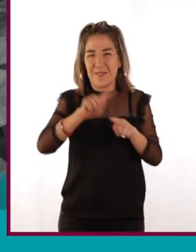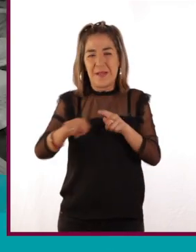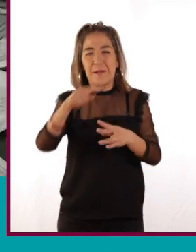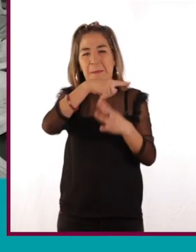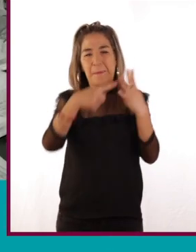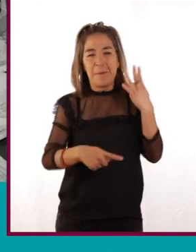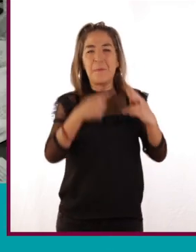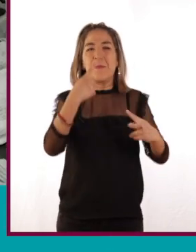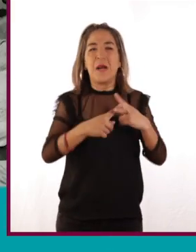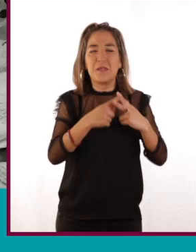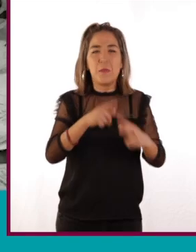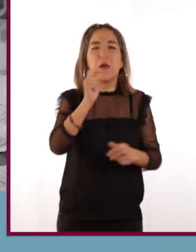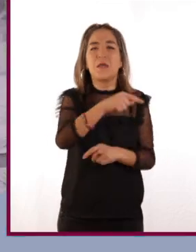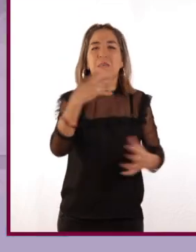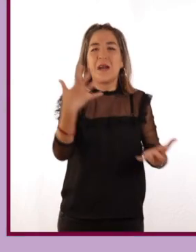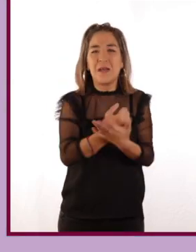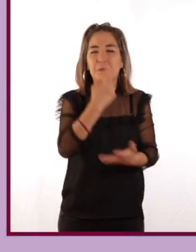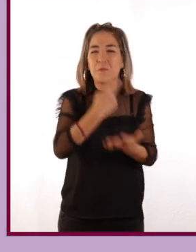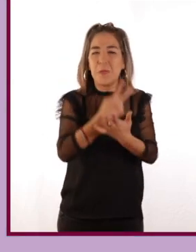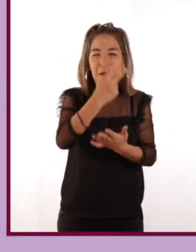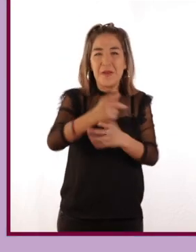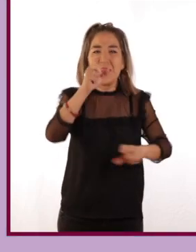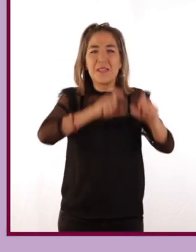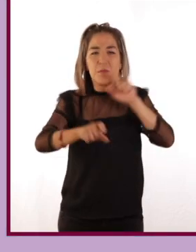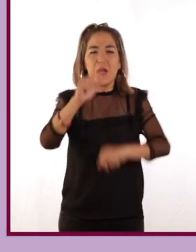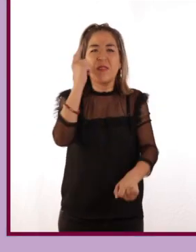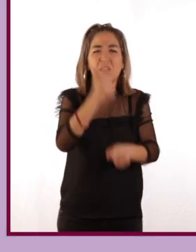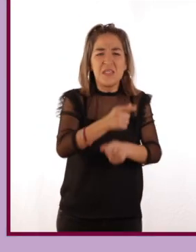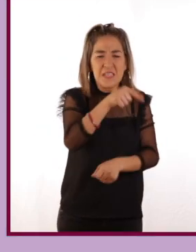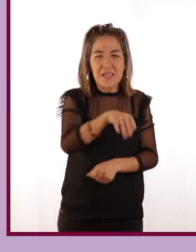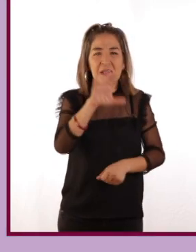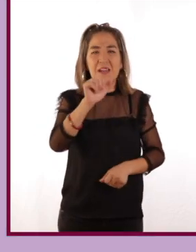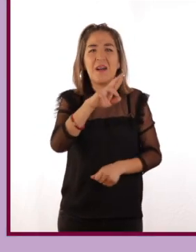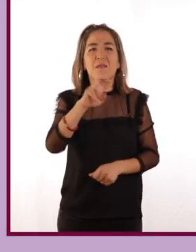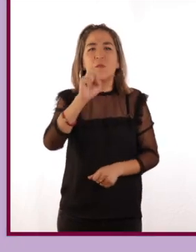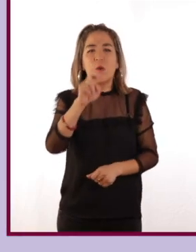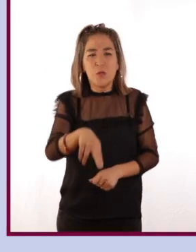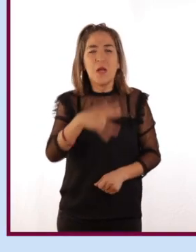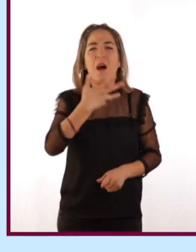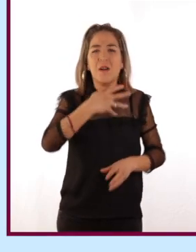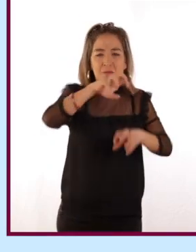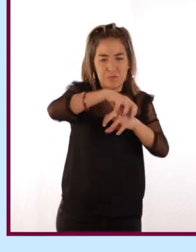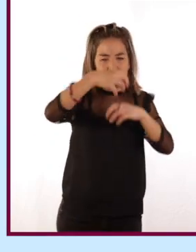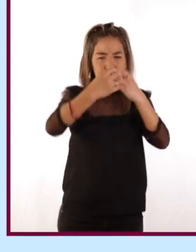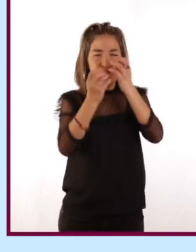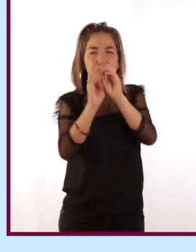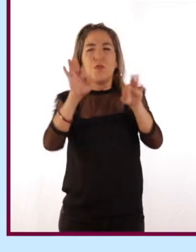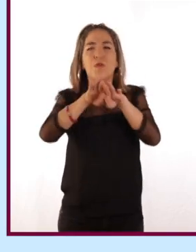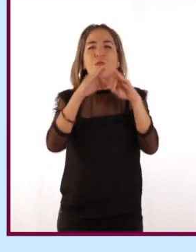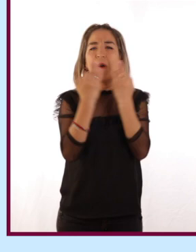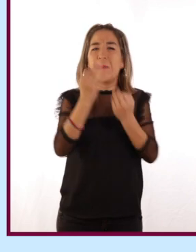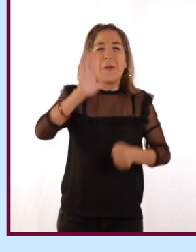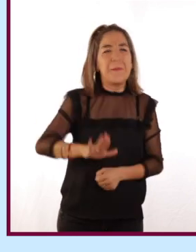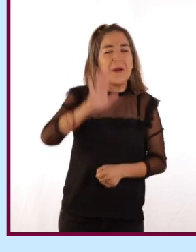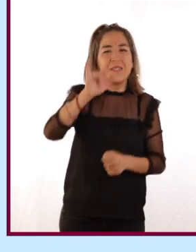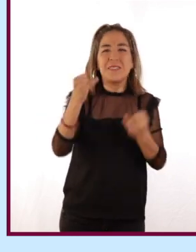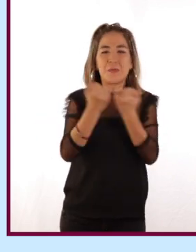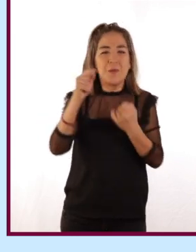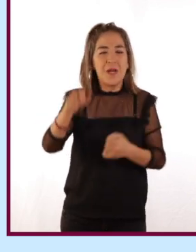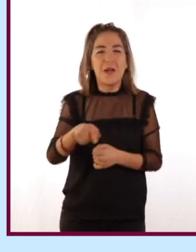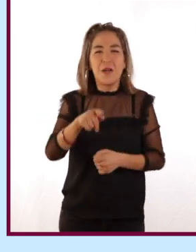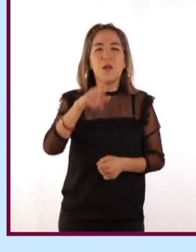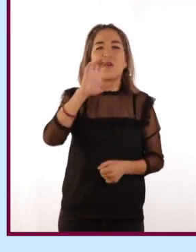Curl y Richard Smiley ganaron el Premio Nobel de Química por descubrir que el carbón puede formar moléculas con formas